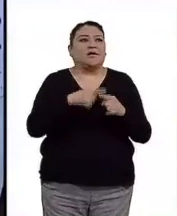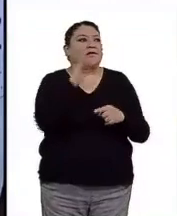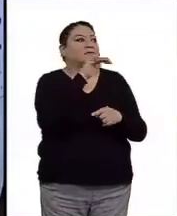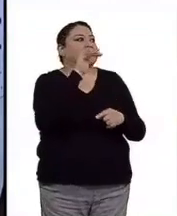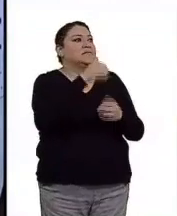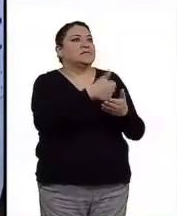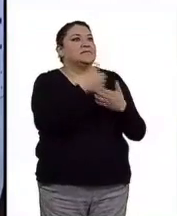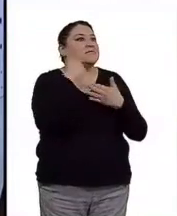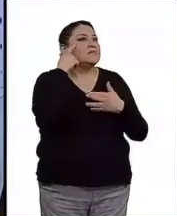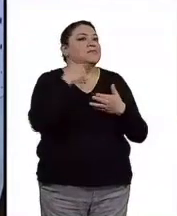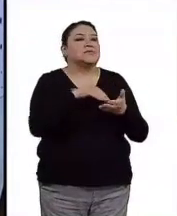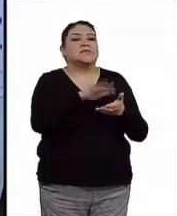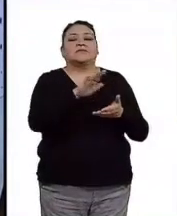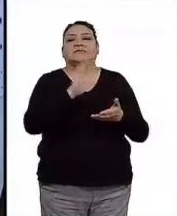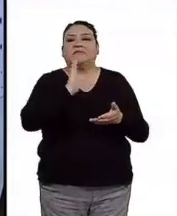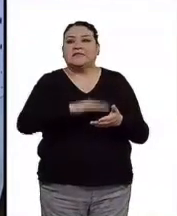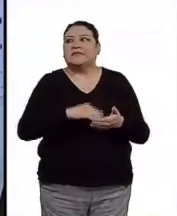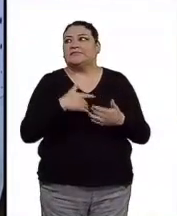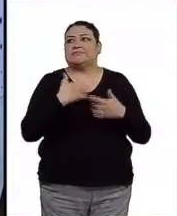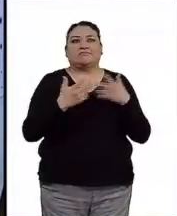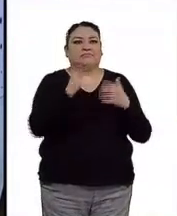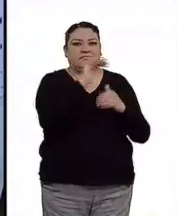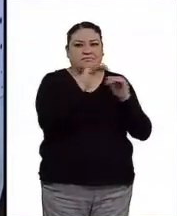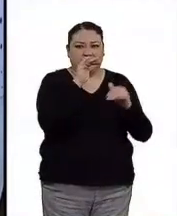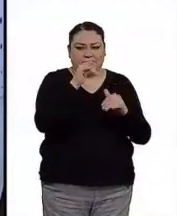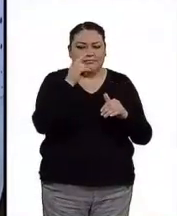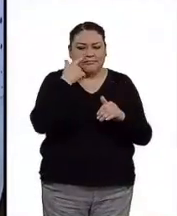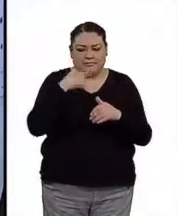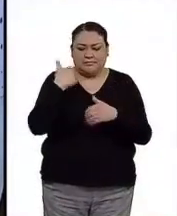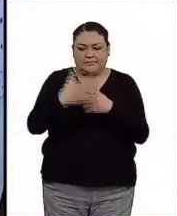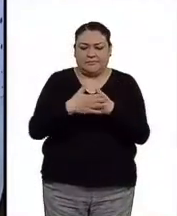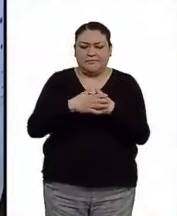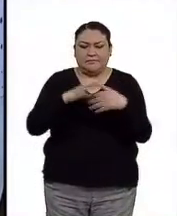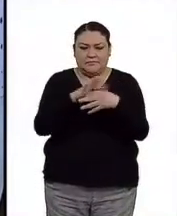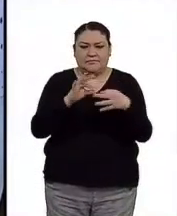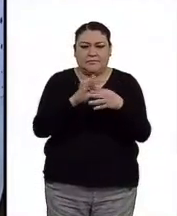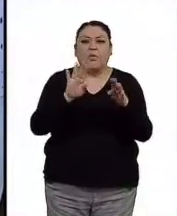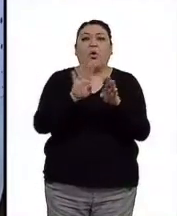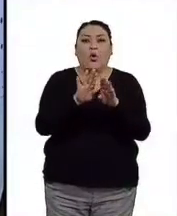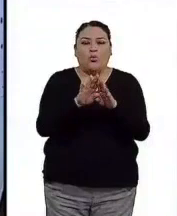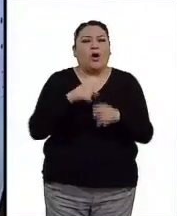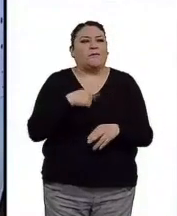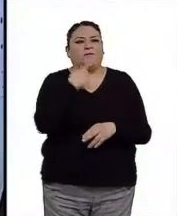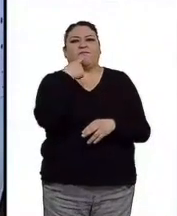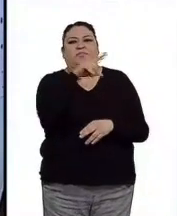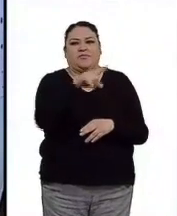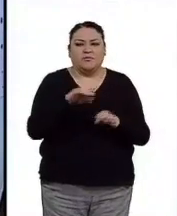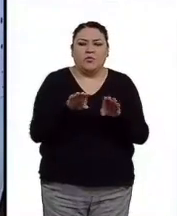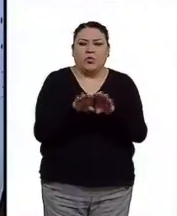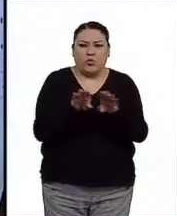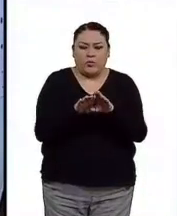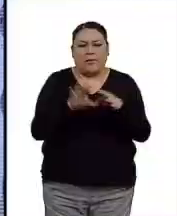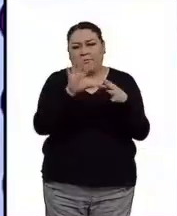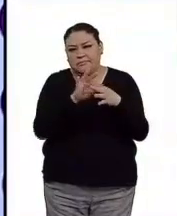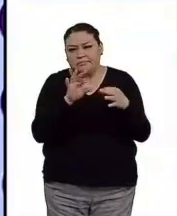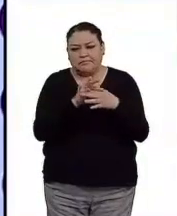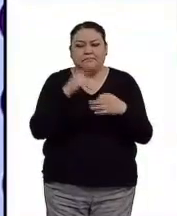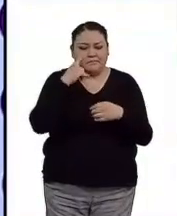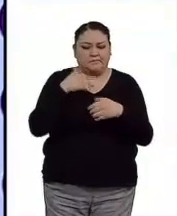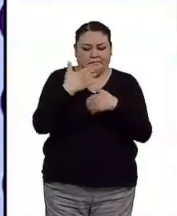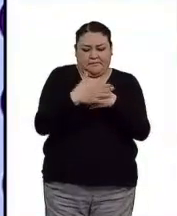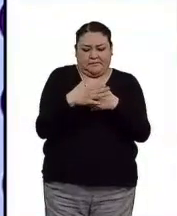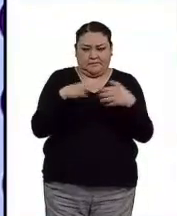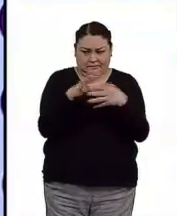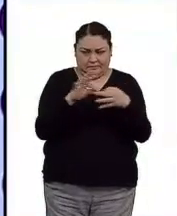todo. Más adelante vamos a abordar como la parte más técnica de cómo debe de ser la parte de la demanda y demás, pero